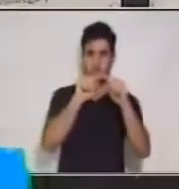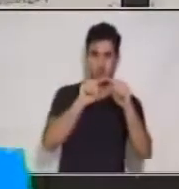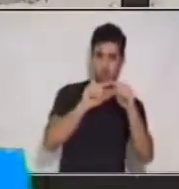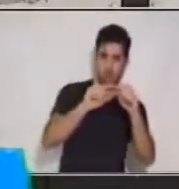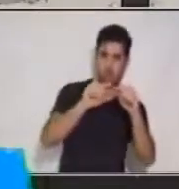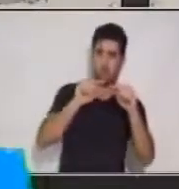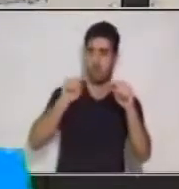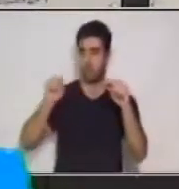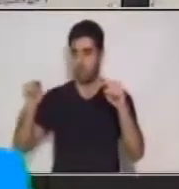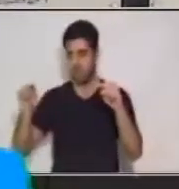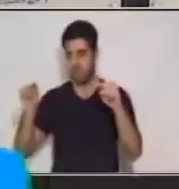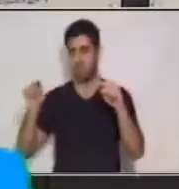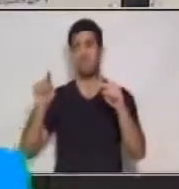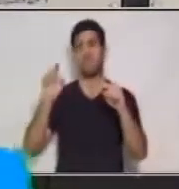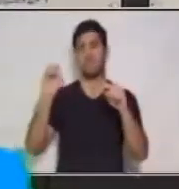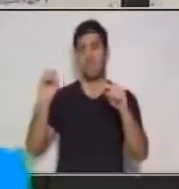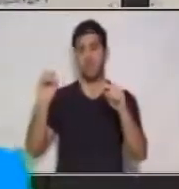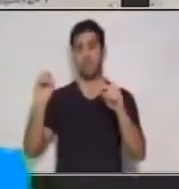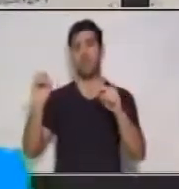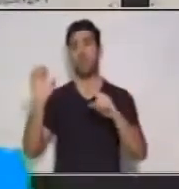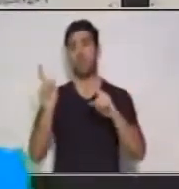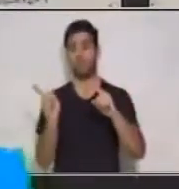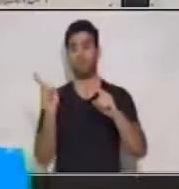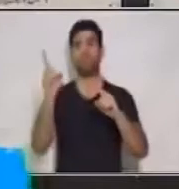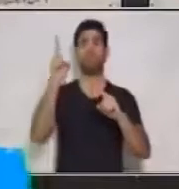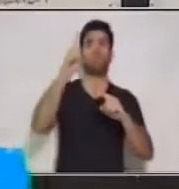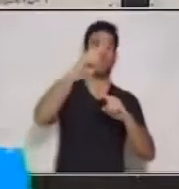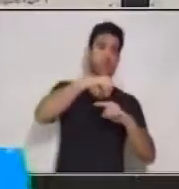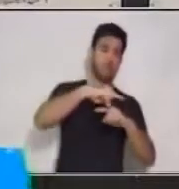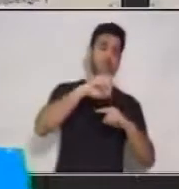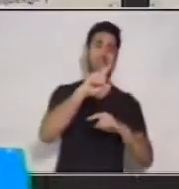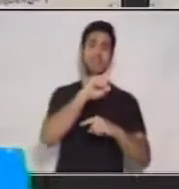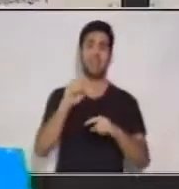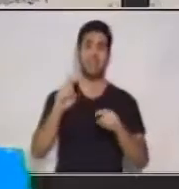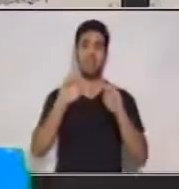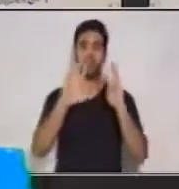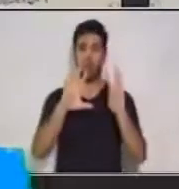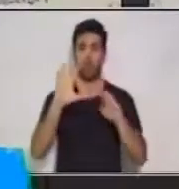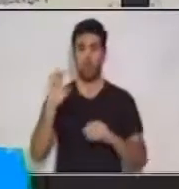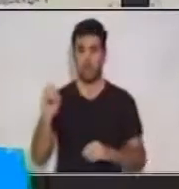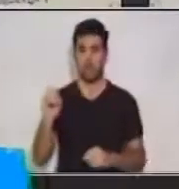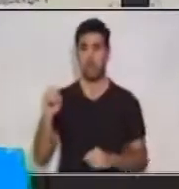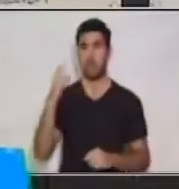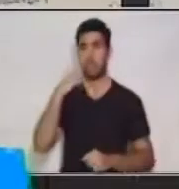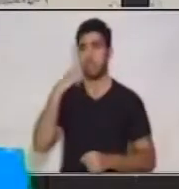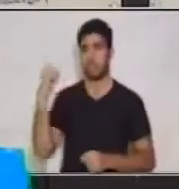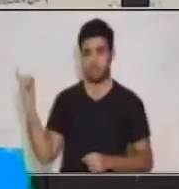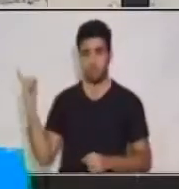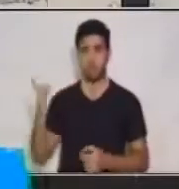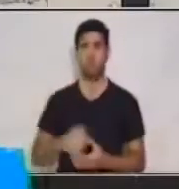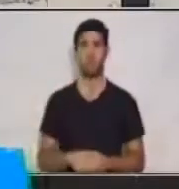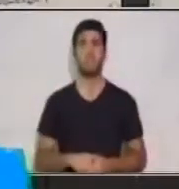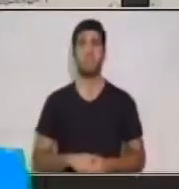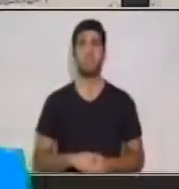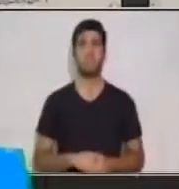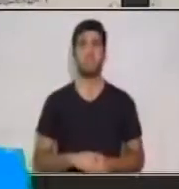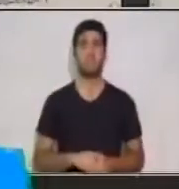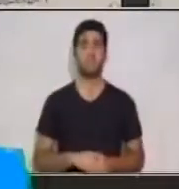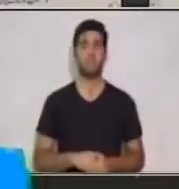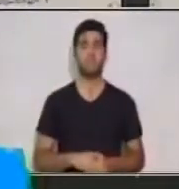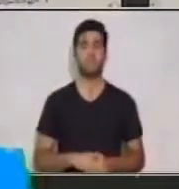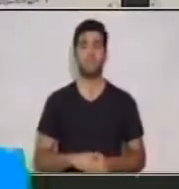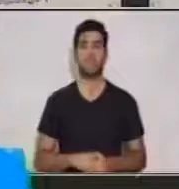valor 0 o 180. Y entonces lo colocamos de esta forma. En el vértice, el punto